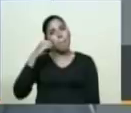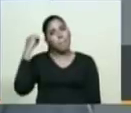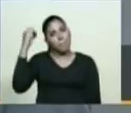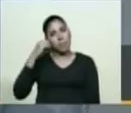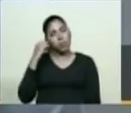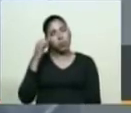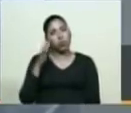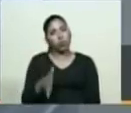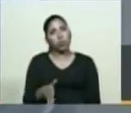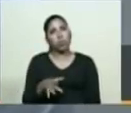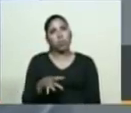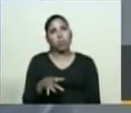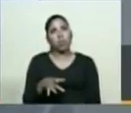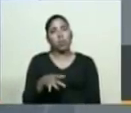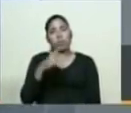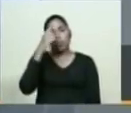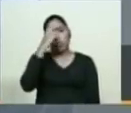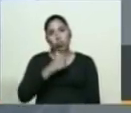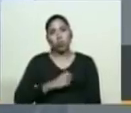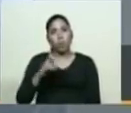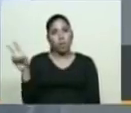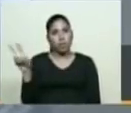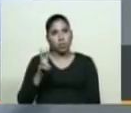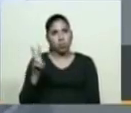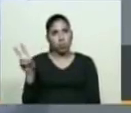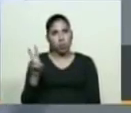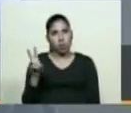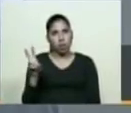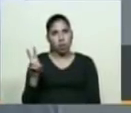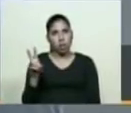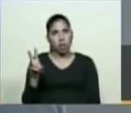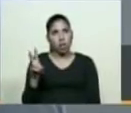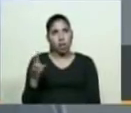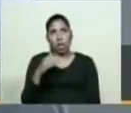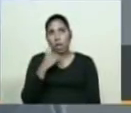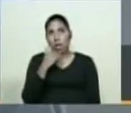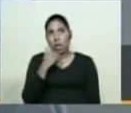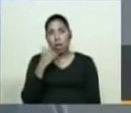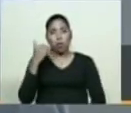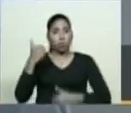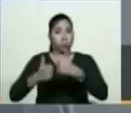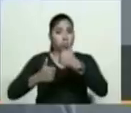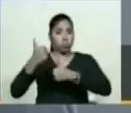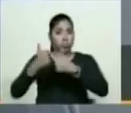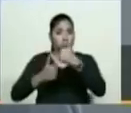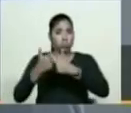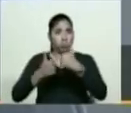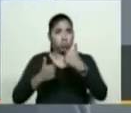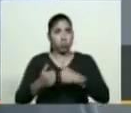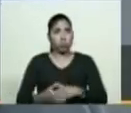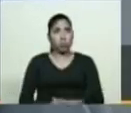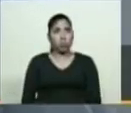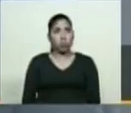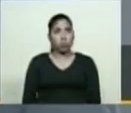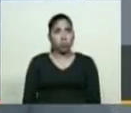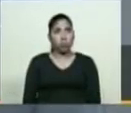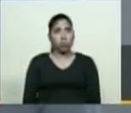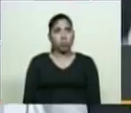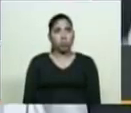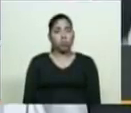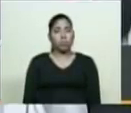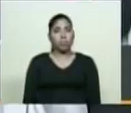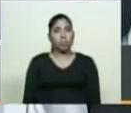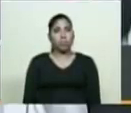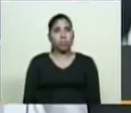de Venezuela, si Somos Venezuela también lanzaría algún candidato para medirse con el presidente Nicolás Maduro. Gracias.